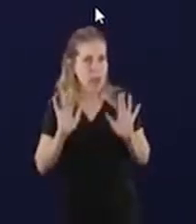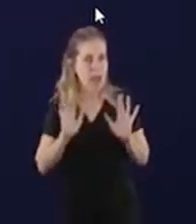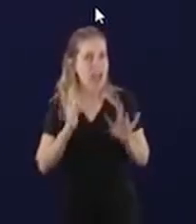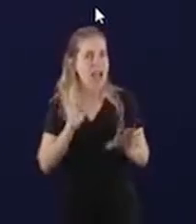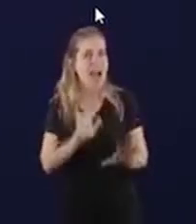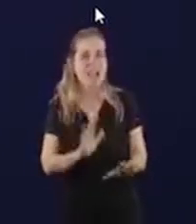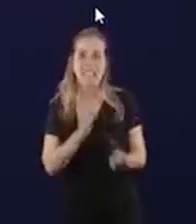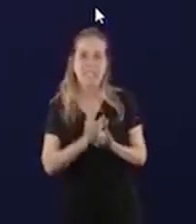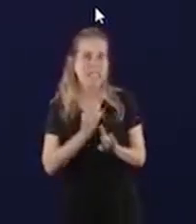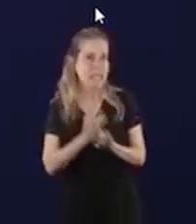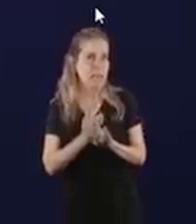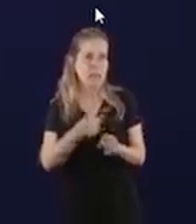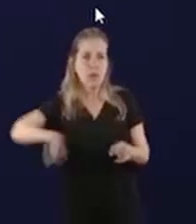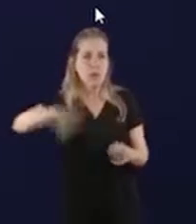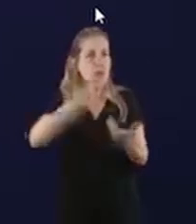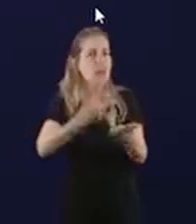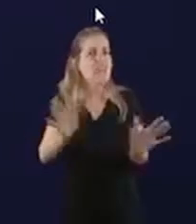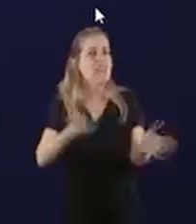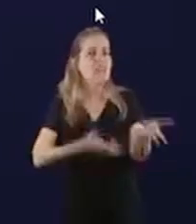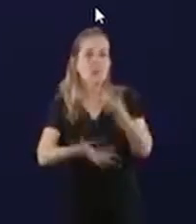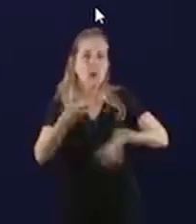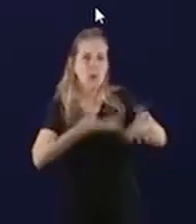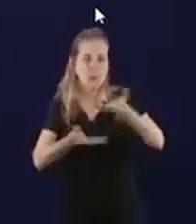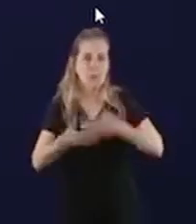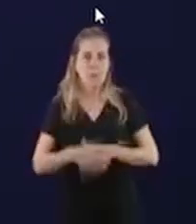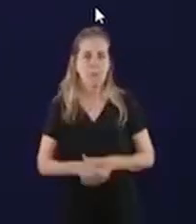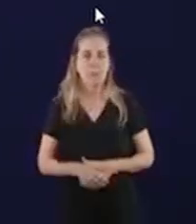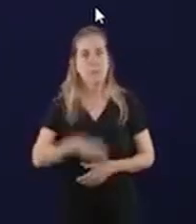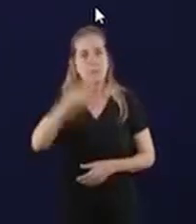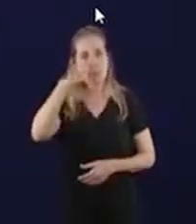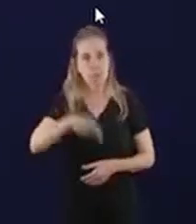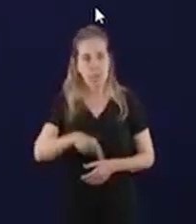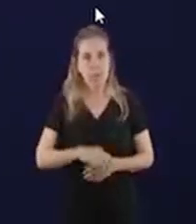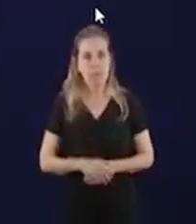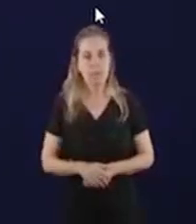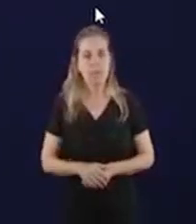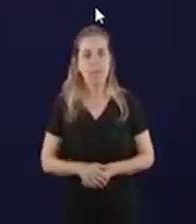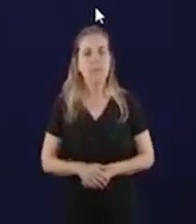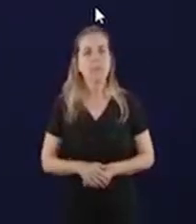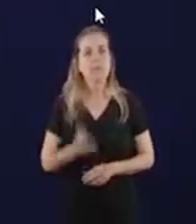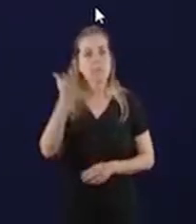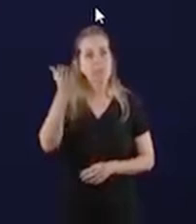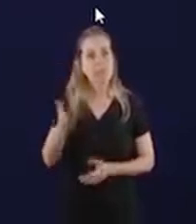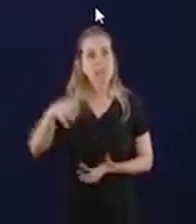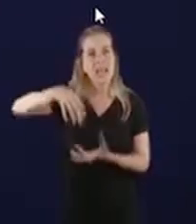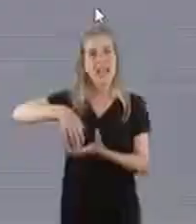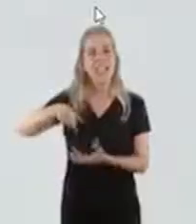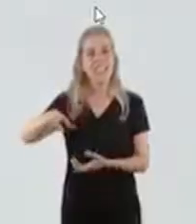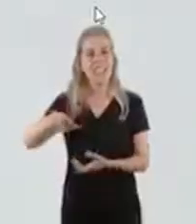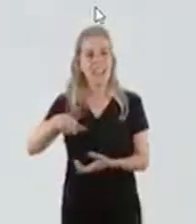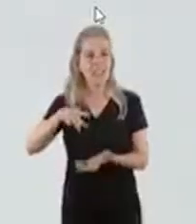siempre no siempre estaremos abiertos al diálogo Buen día Manuel Soy Patrick de la agencia bloomberg Cómo